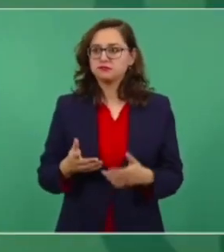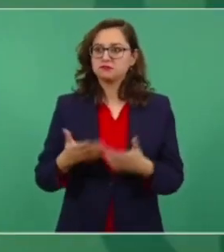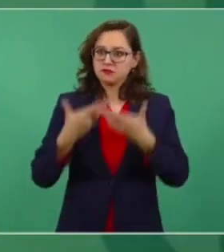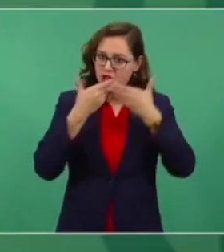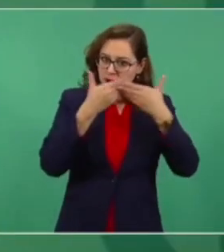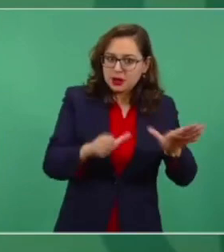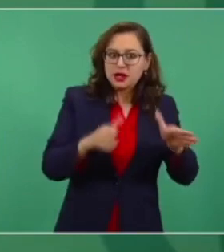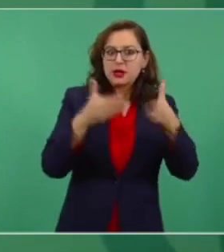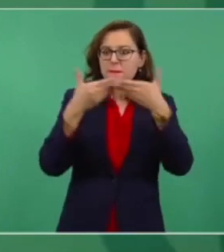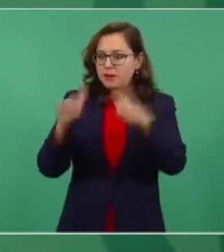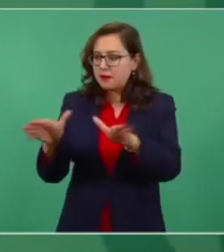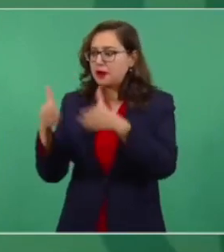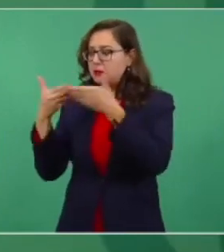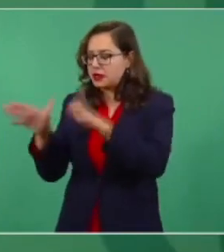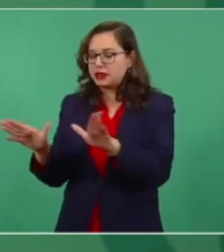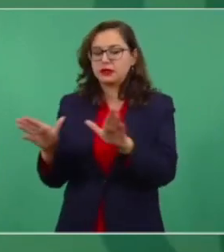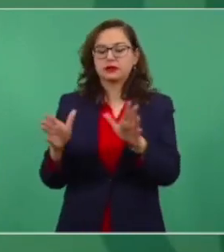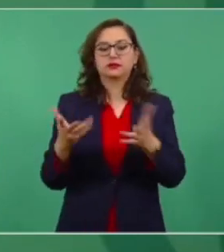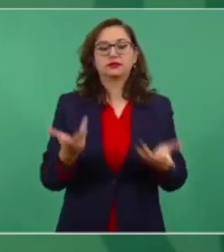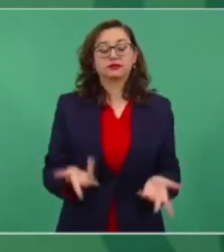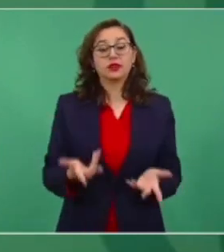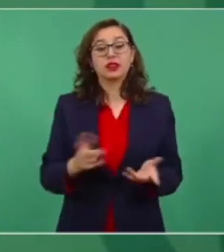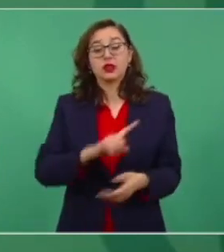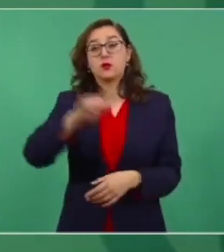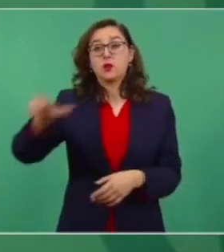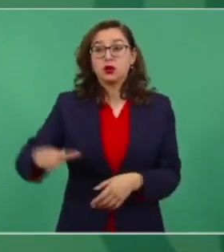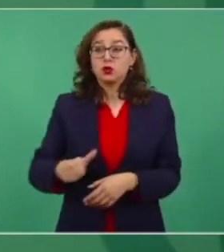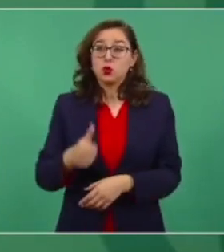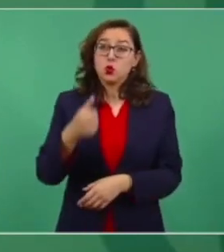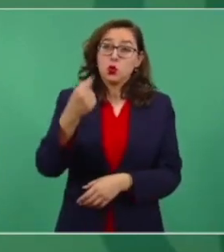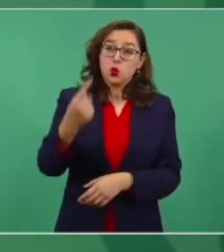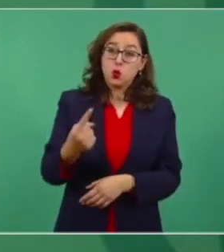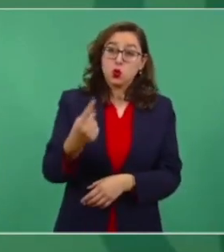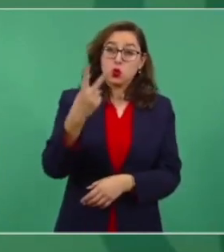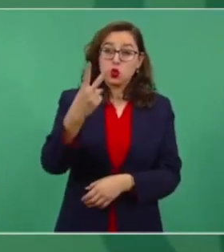y requerimos cuando menos un año o dos